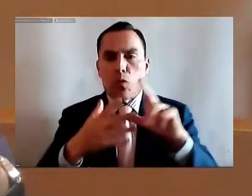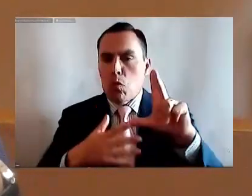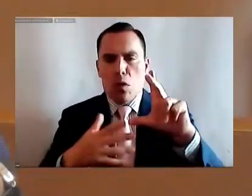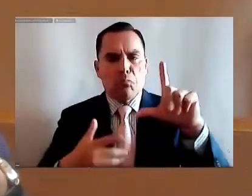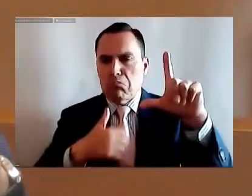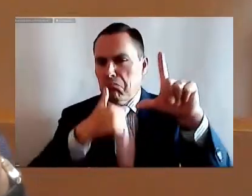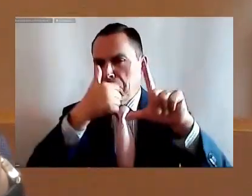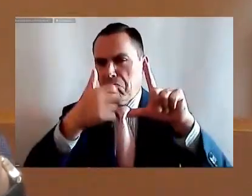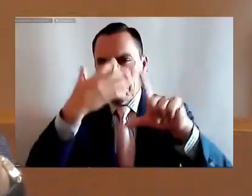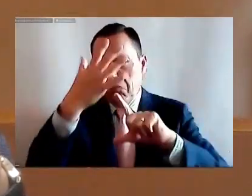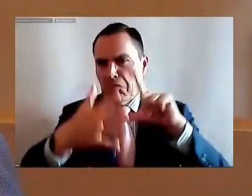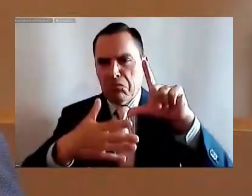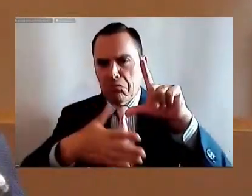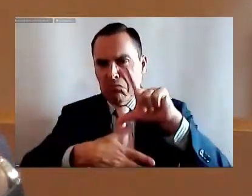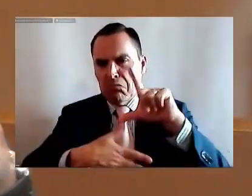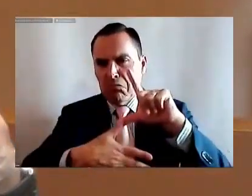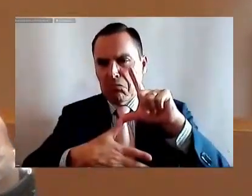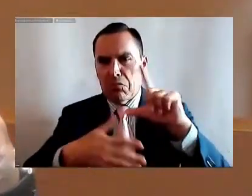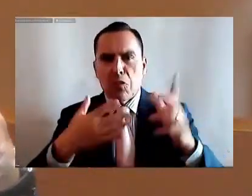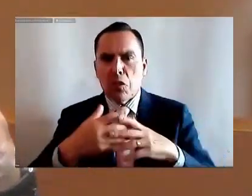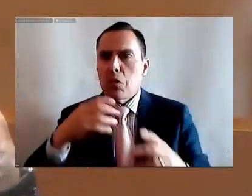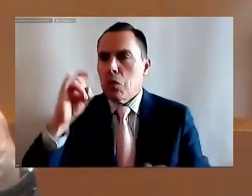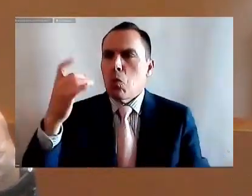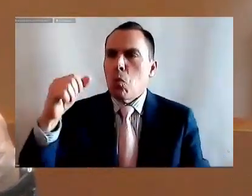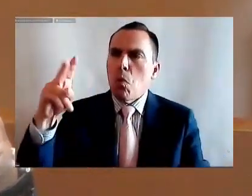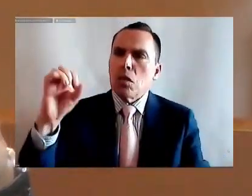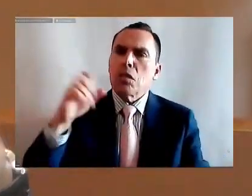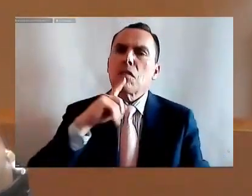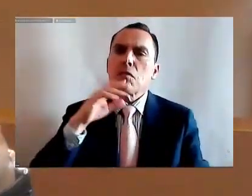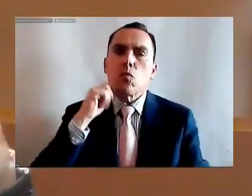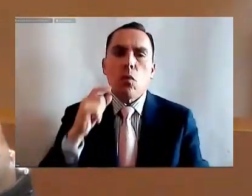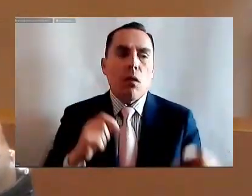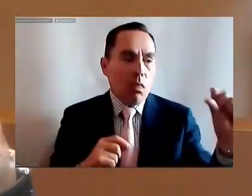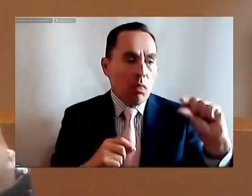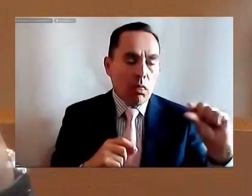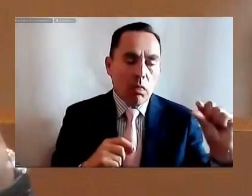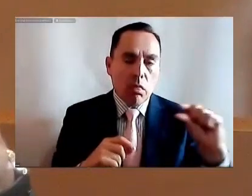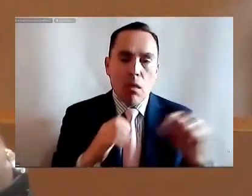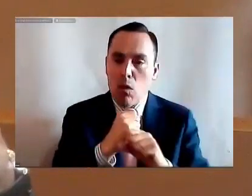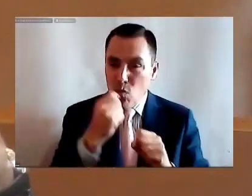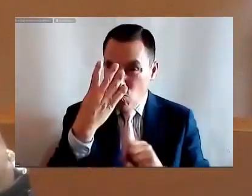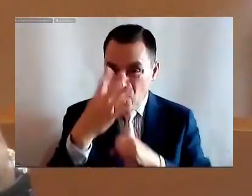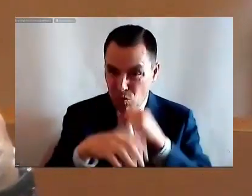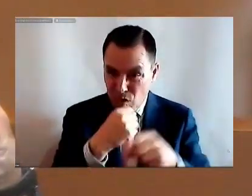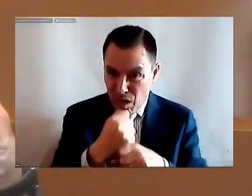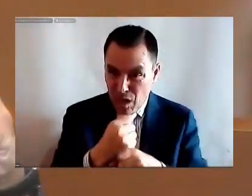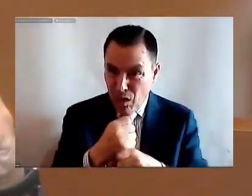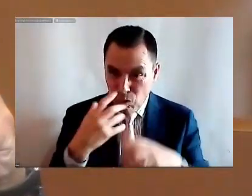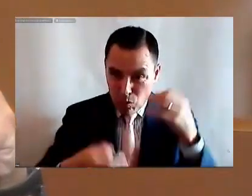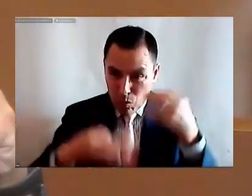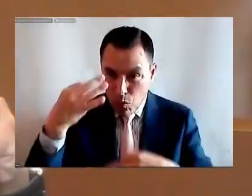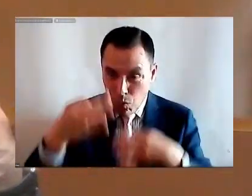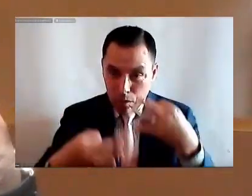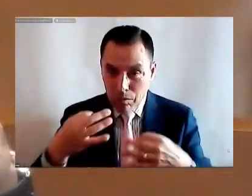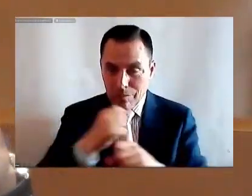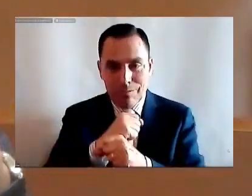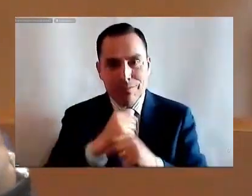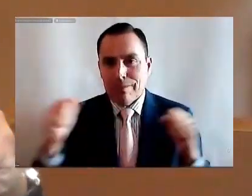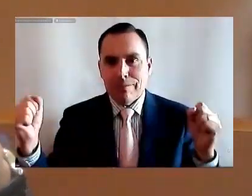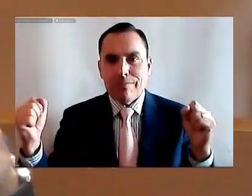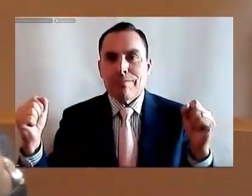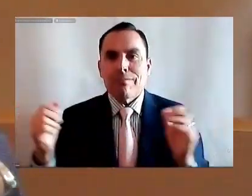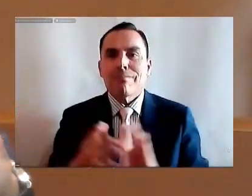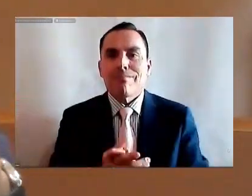Juanita. Y la mujer que gana el ingreso mínimo puede hacer 4 años de juicio por un acoso sexual. La verdad es que no. Entonces, nos